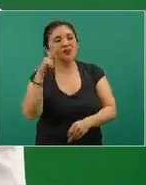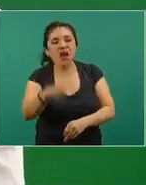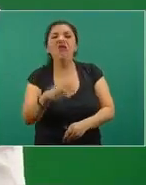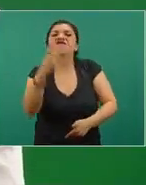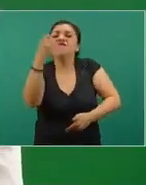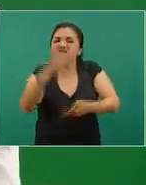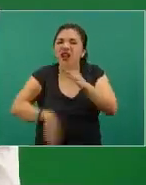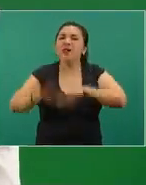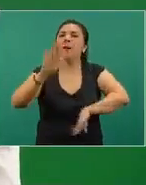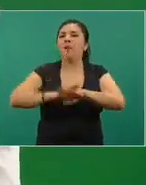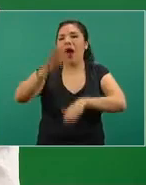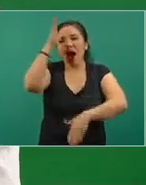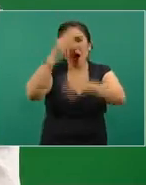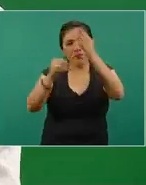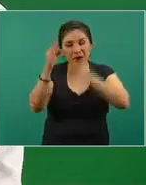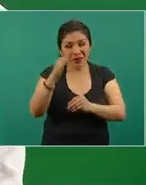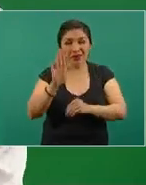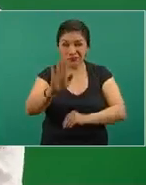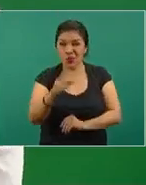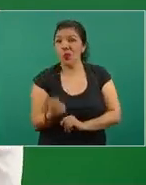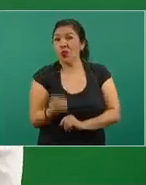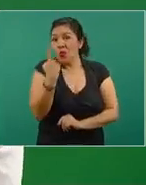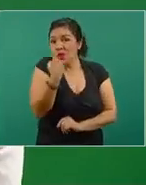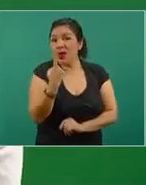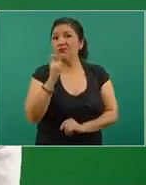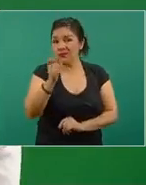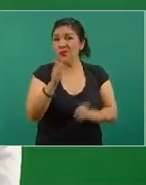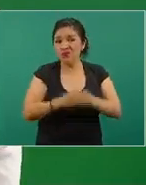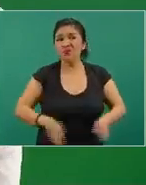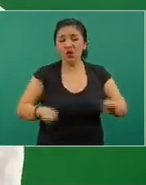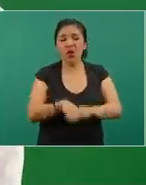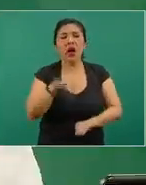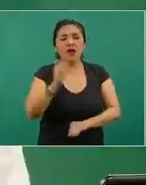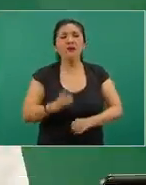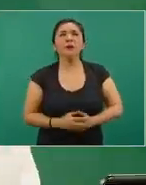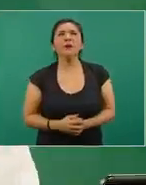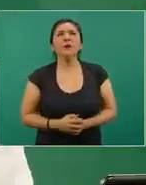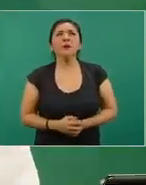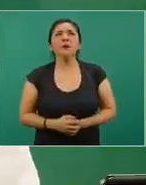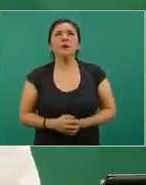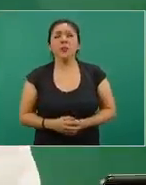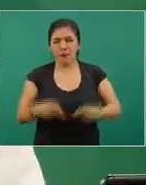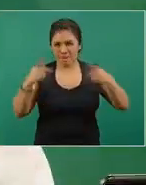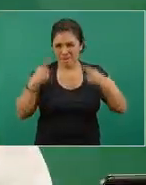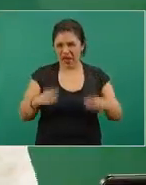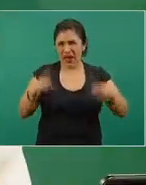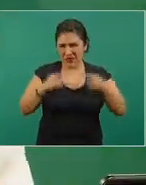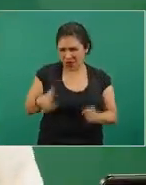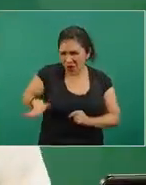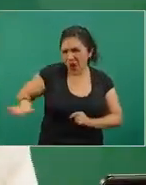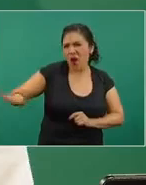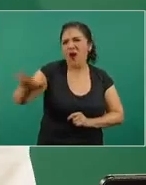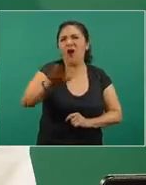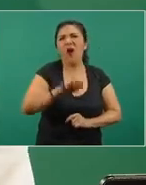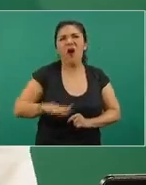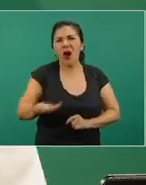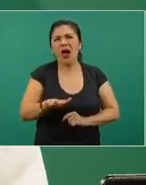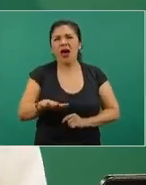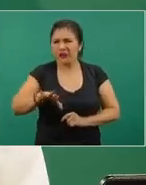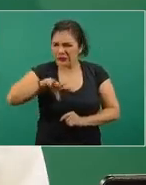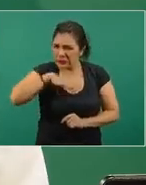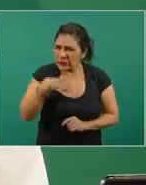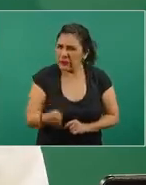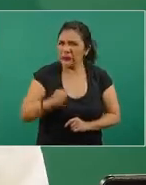Y una muy importante es que el esfuerzo colectivo entre las personas, entre los componentes de